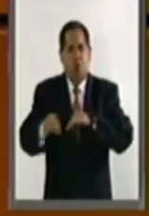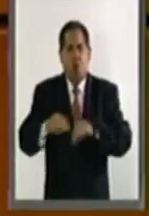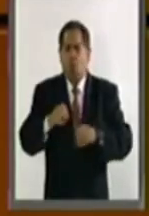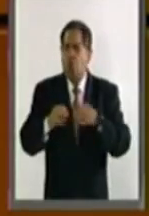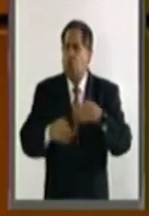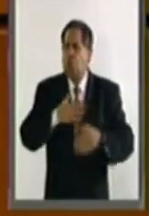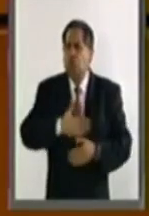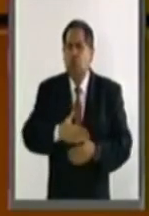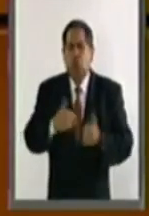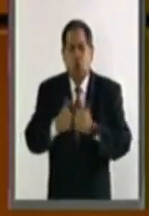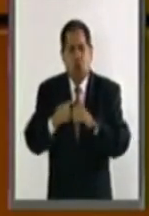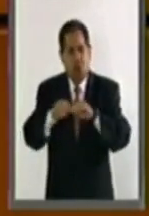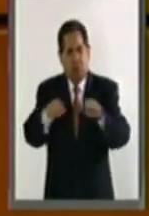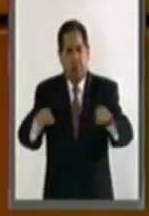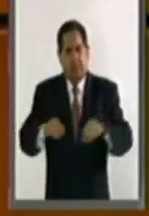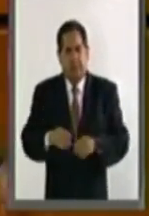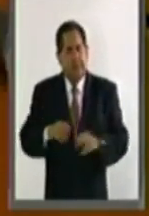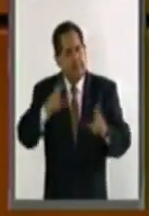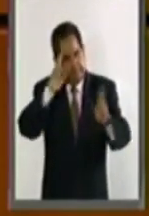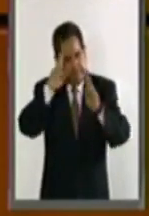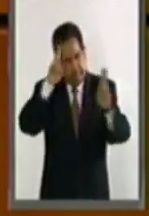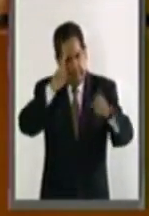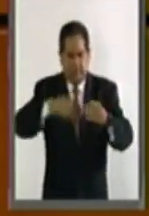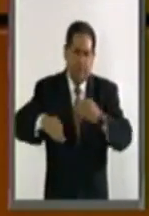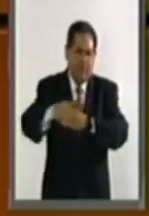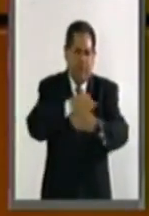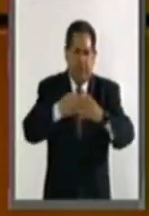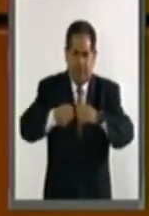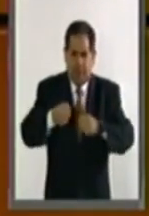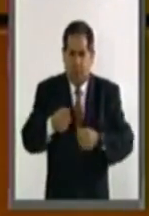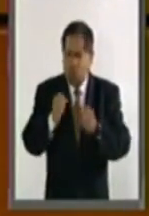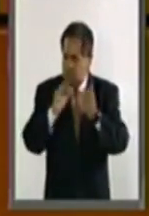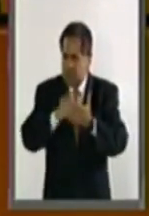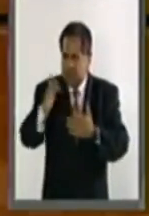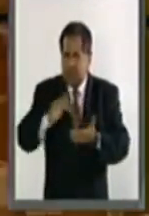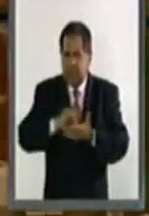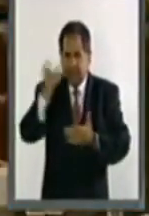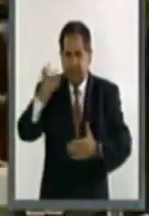y equitativos. Es un honor saludarles y muchísimas gracias por todo. Gracias.